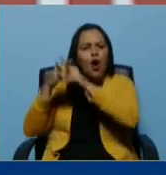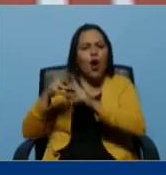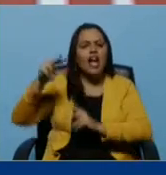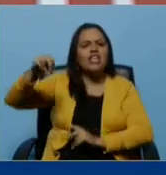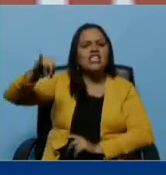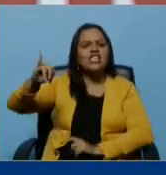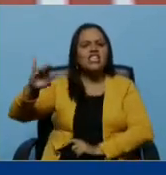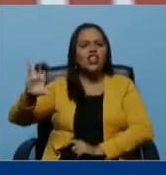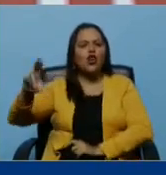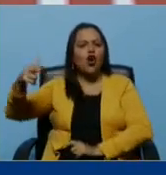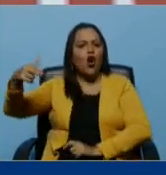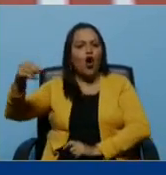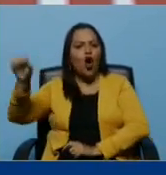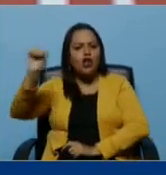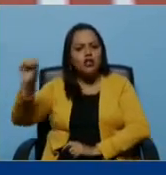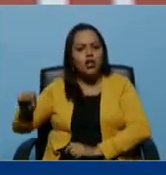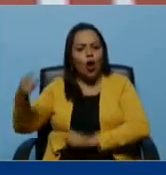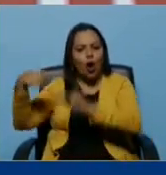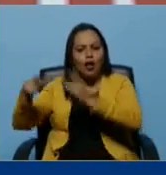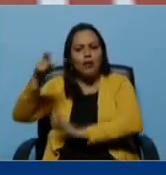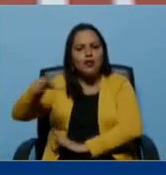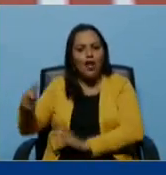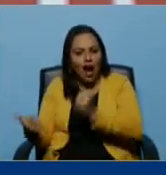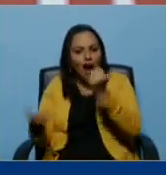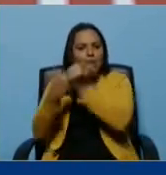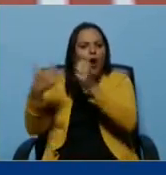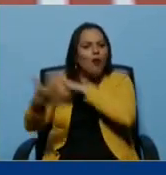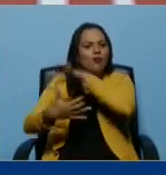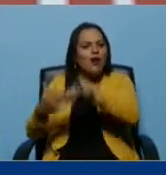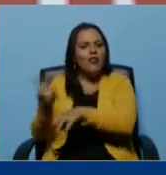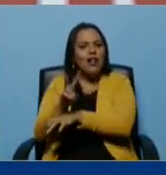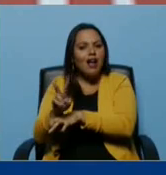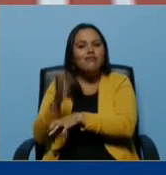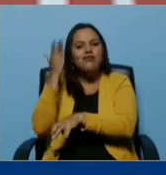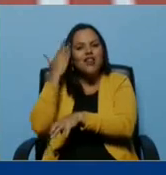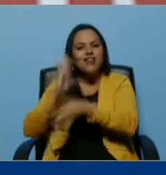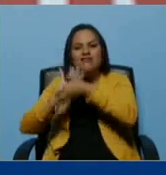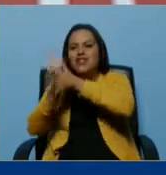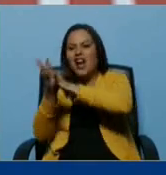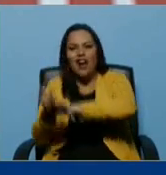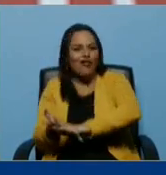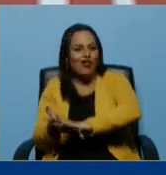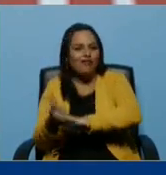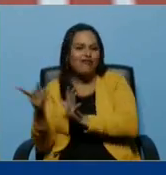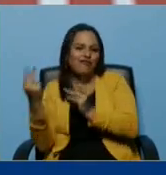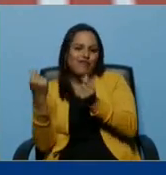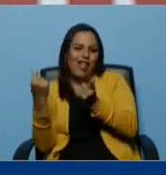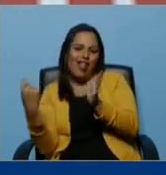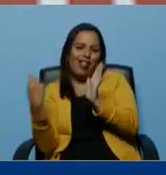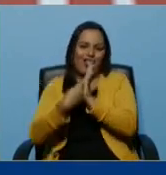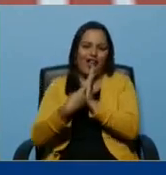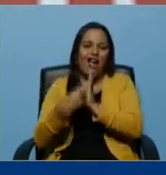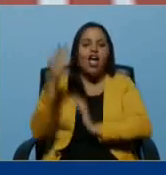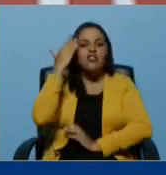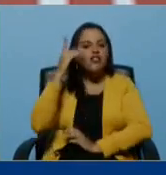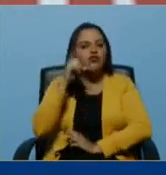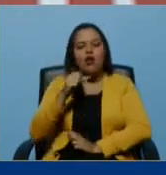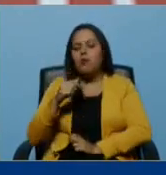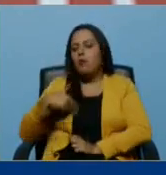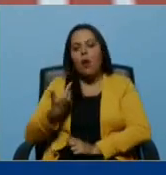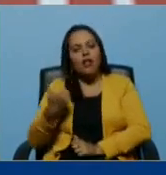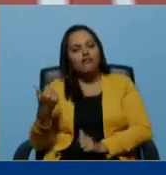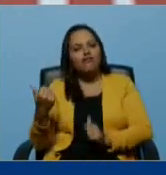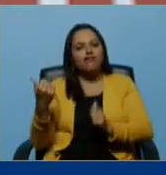de la violencia en Venezuela, porque ya saben que se les acabó el pan de piquito, ya saben que no van a poder seguir